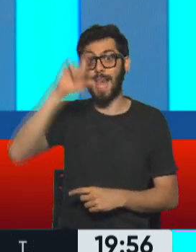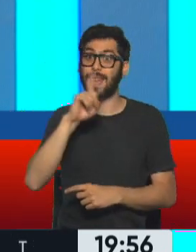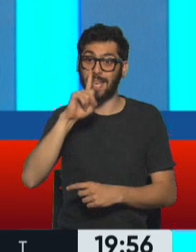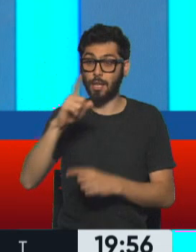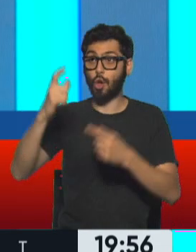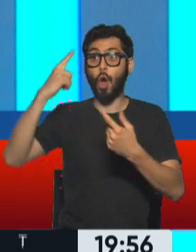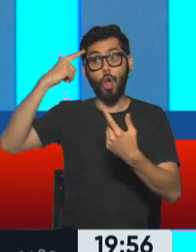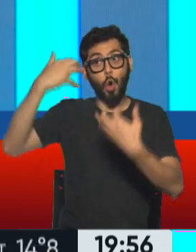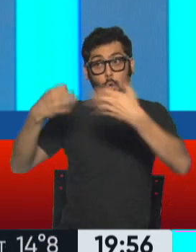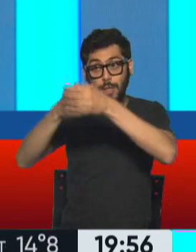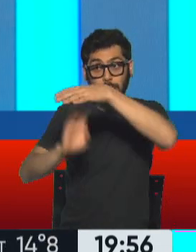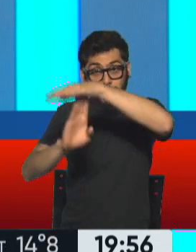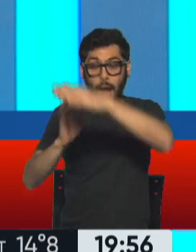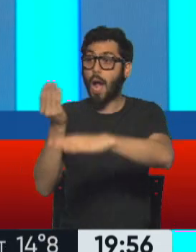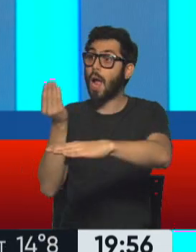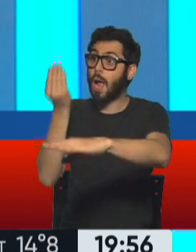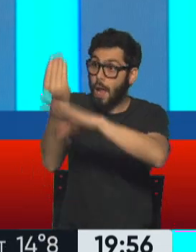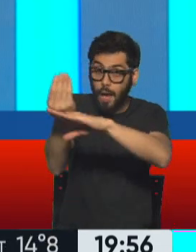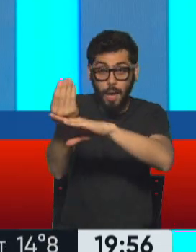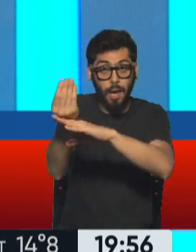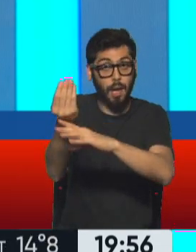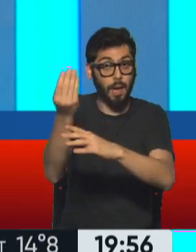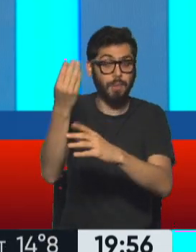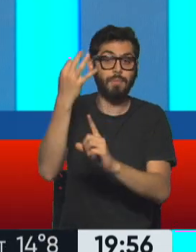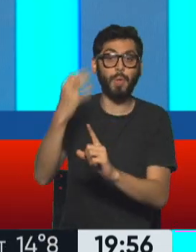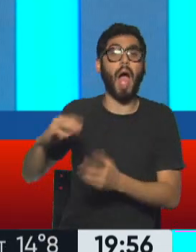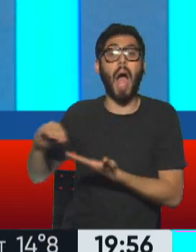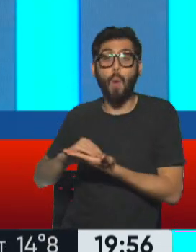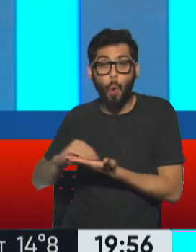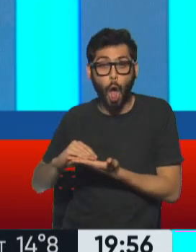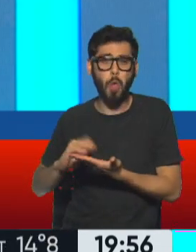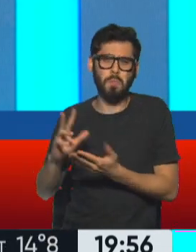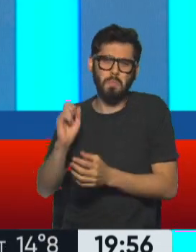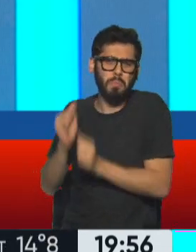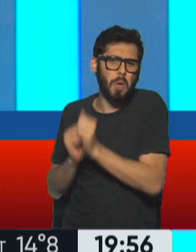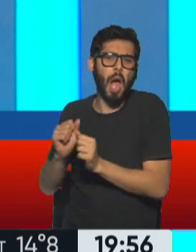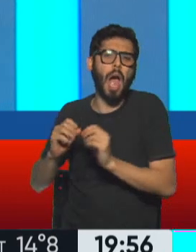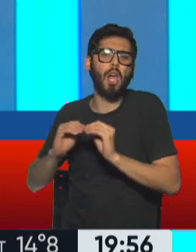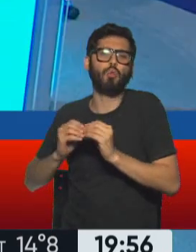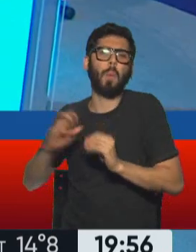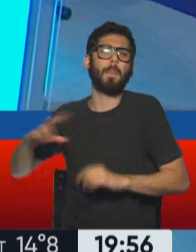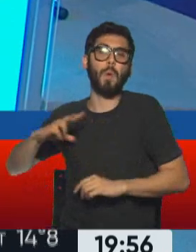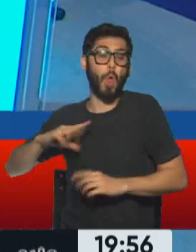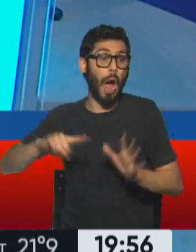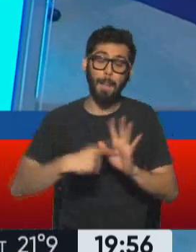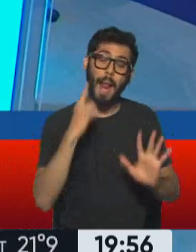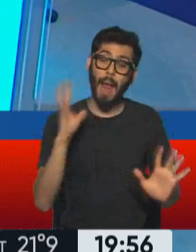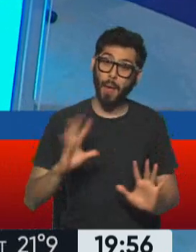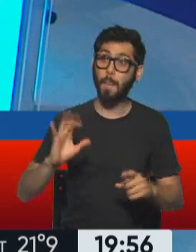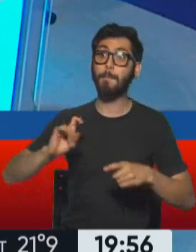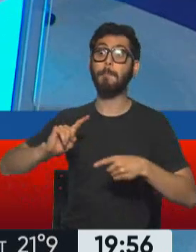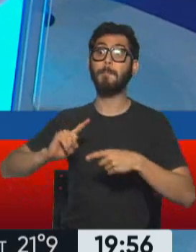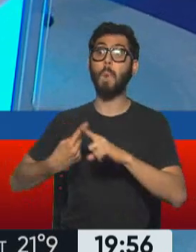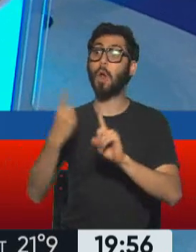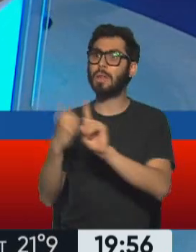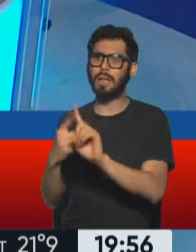era un abogado que venía de la actividad privada, del interior del país, poco conocido en la capital y sin vinculaciones políticas que podían hacer